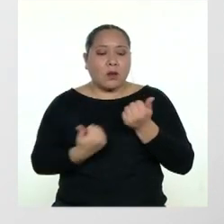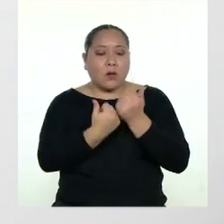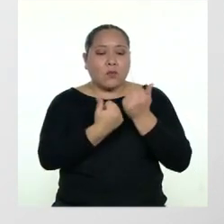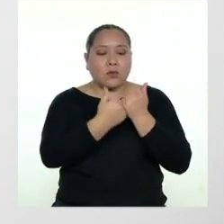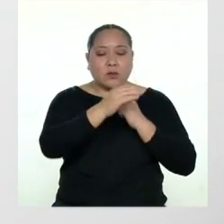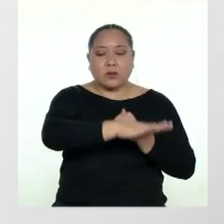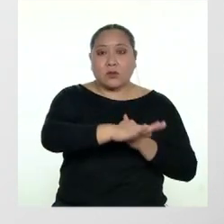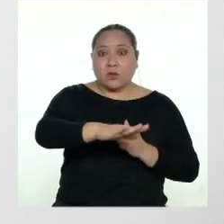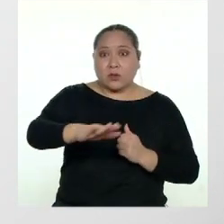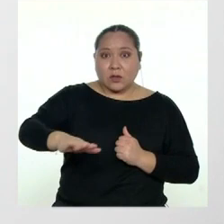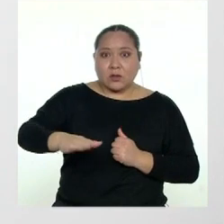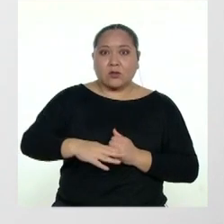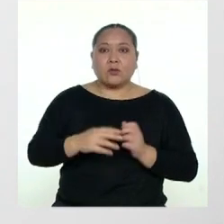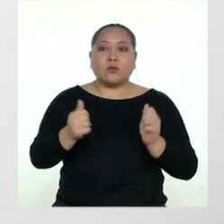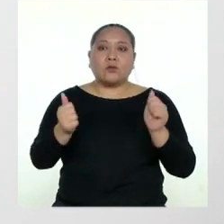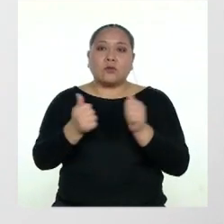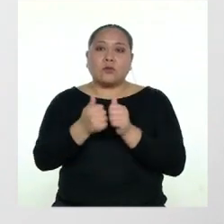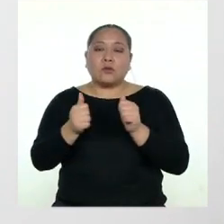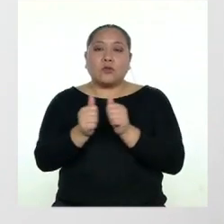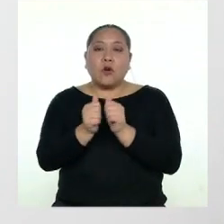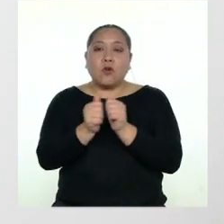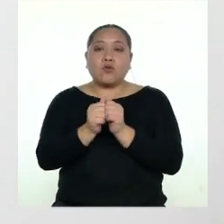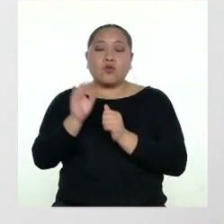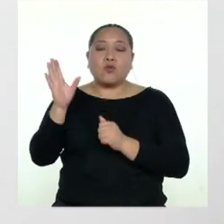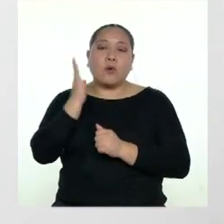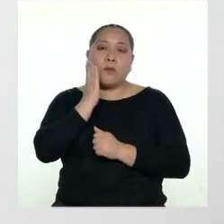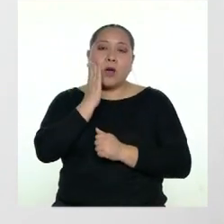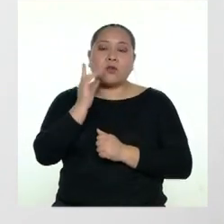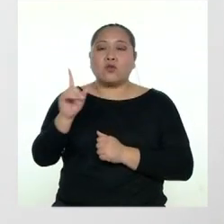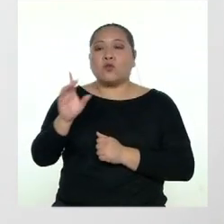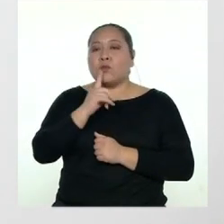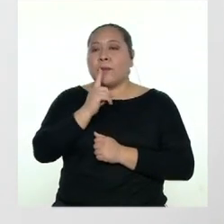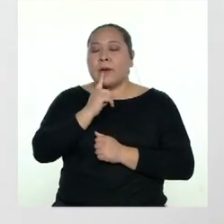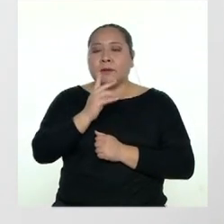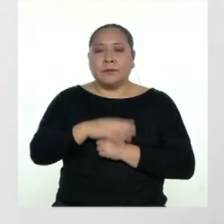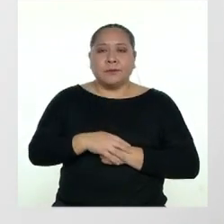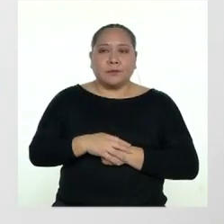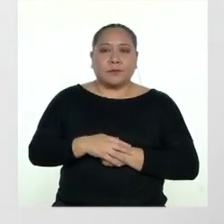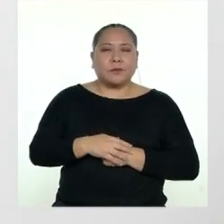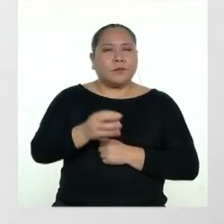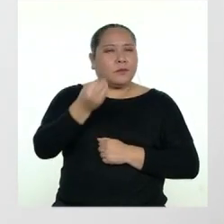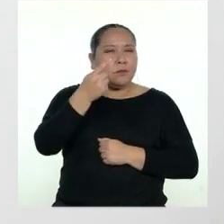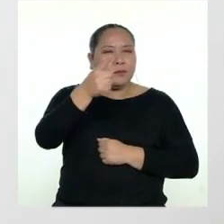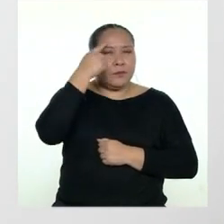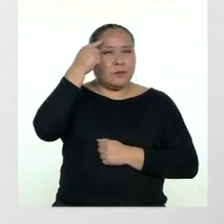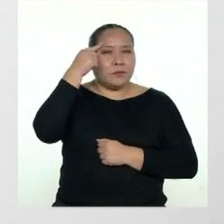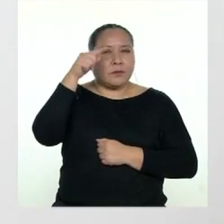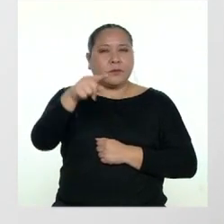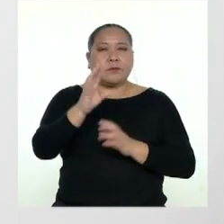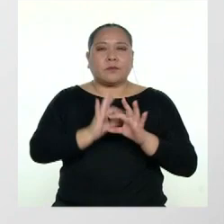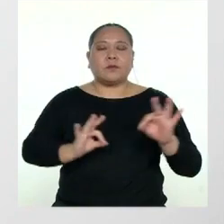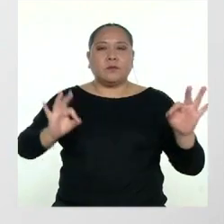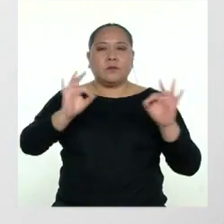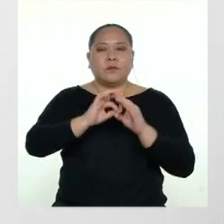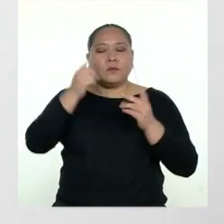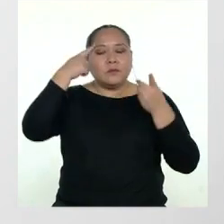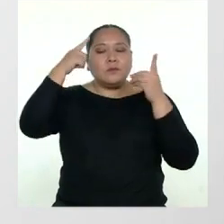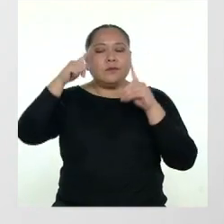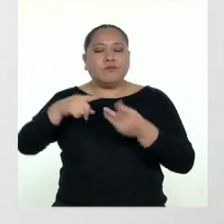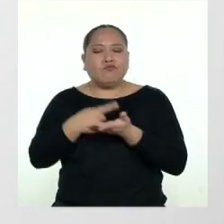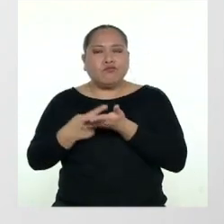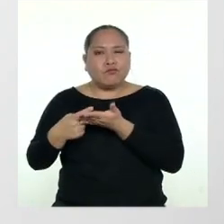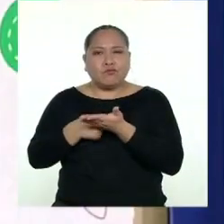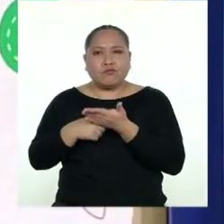en coordinación con su madre, padre o tutor. ¿Por qué creen que es importante acordar las tareas que